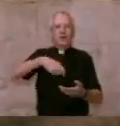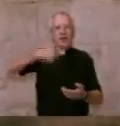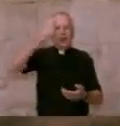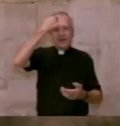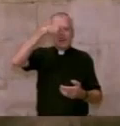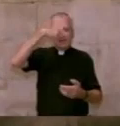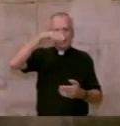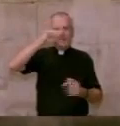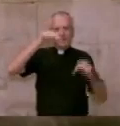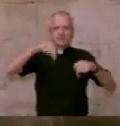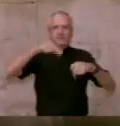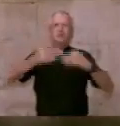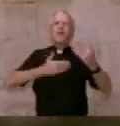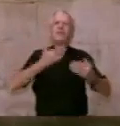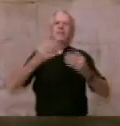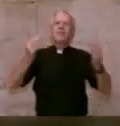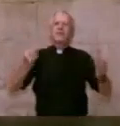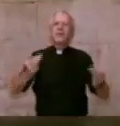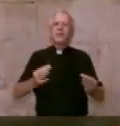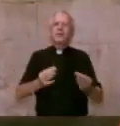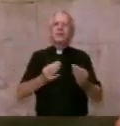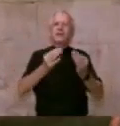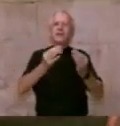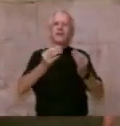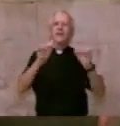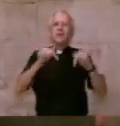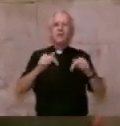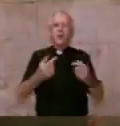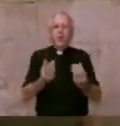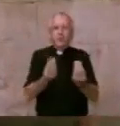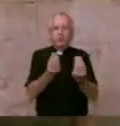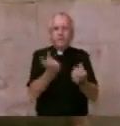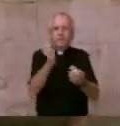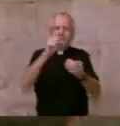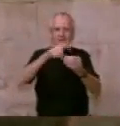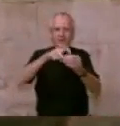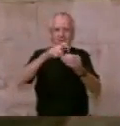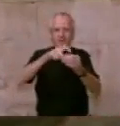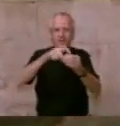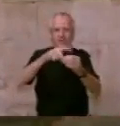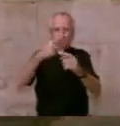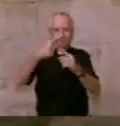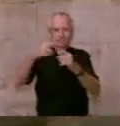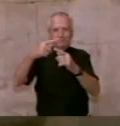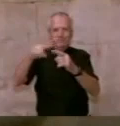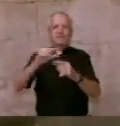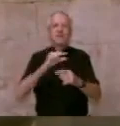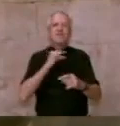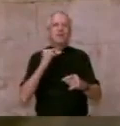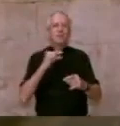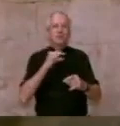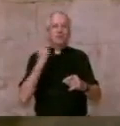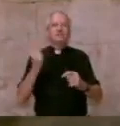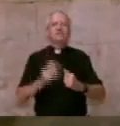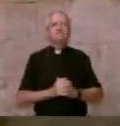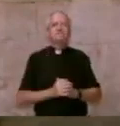Esta es una celebración en la que hay una enorme participación de sacerdotes,